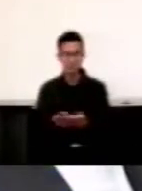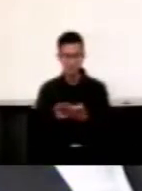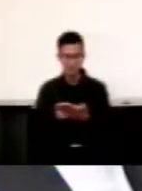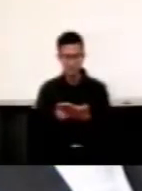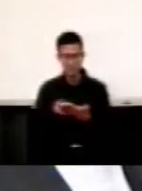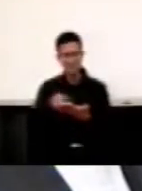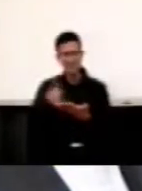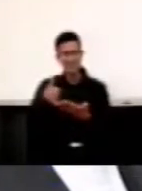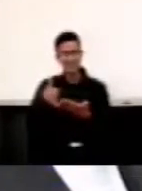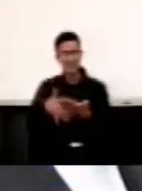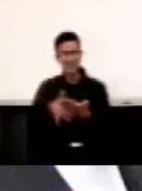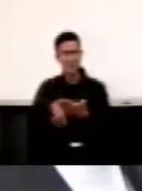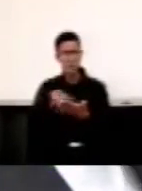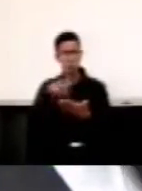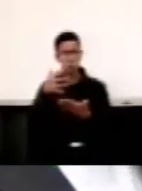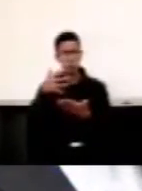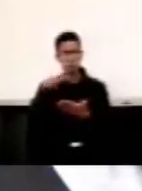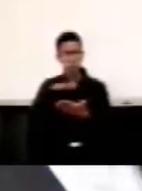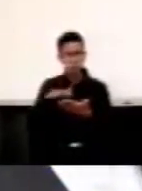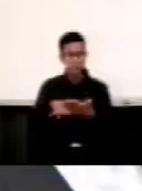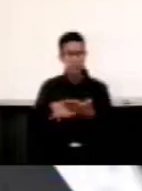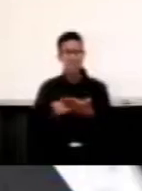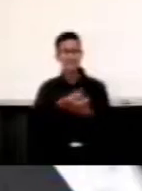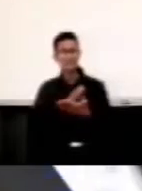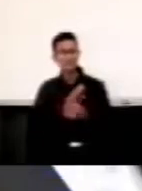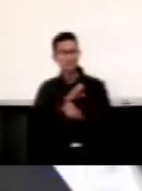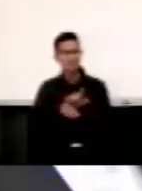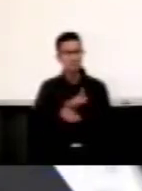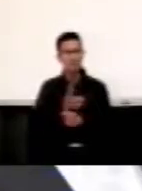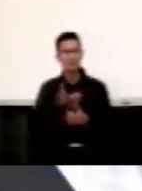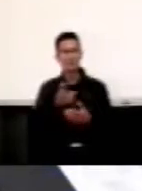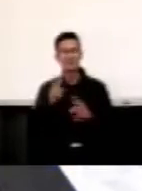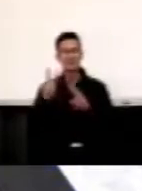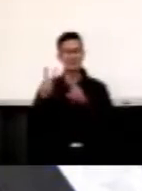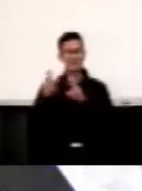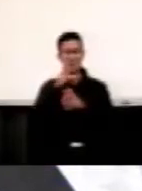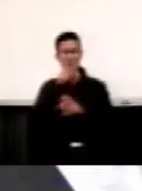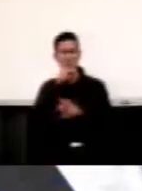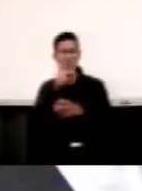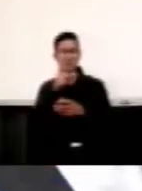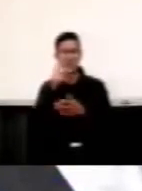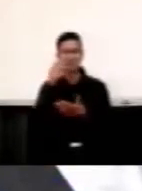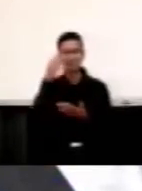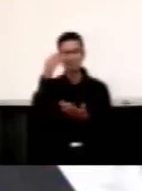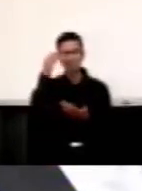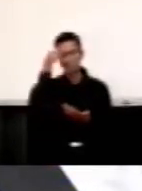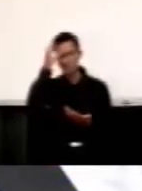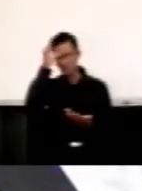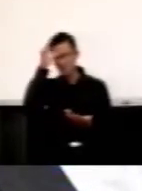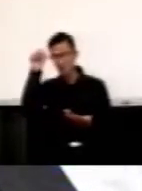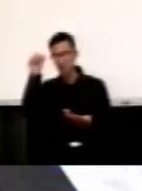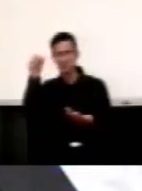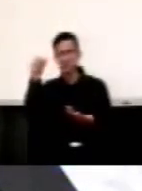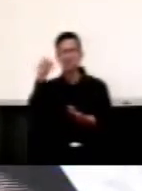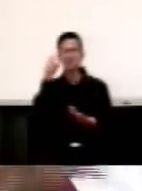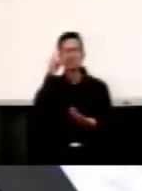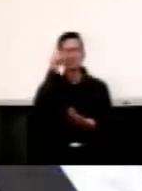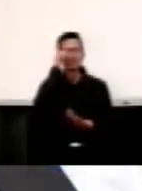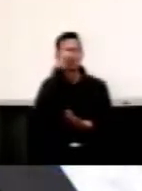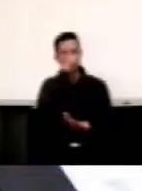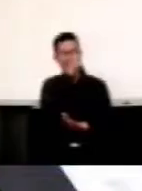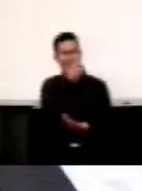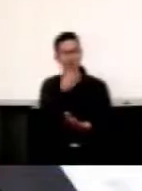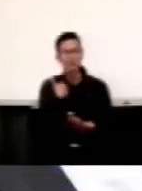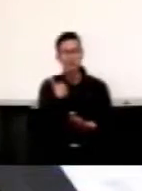muy densos en cuanto al contenido, muy especializados, con conceptos de verdad difícilmente entendibles